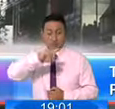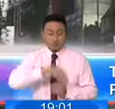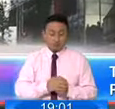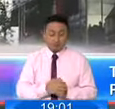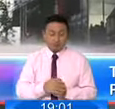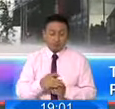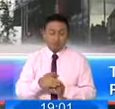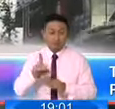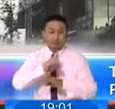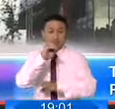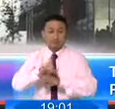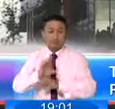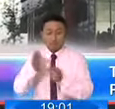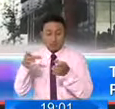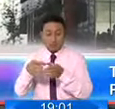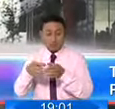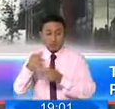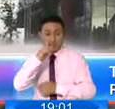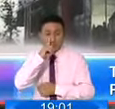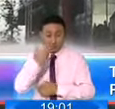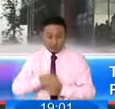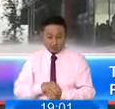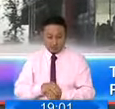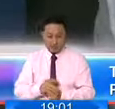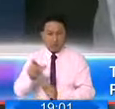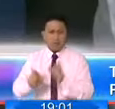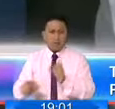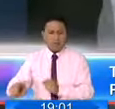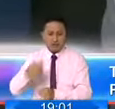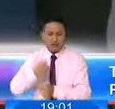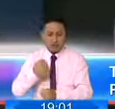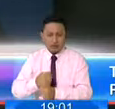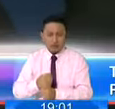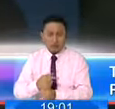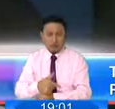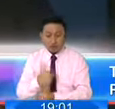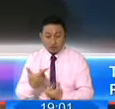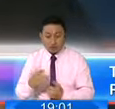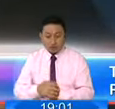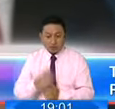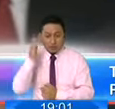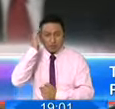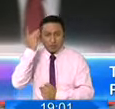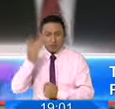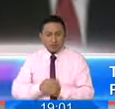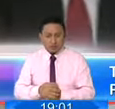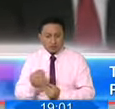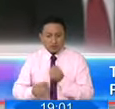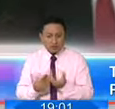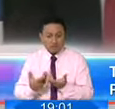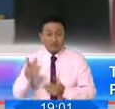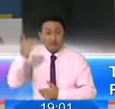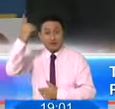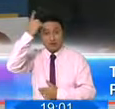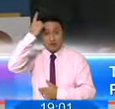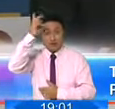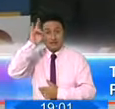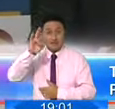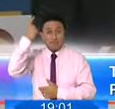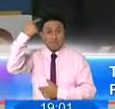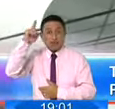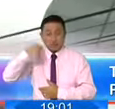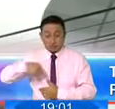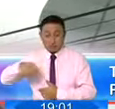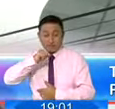las preocupaciones es el destino de los empleados, pues asegura que ha vivido con el miedo de tener que responder por una deuda de 7 millones de dólares